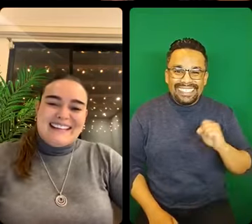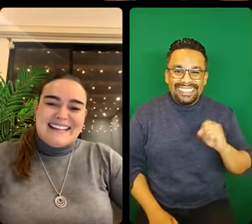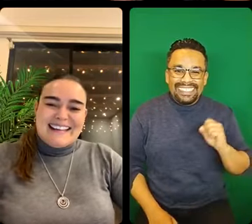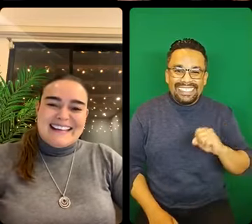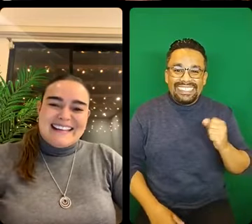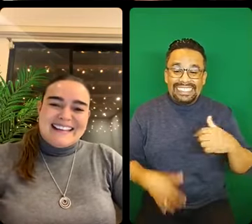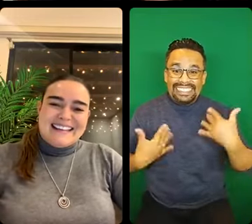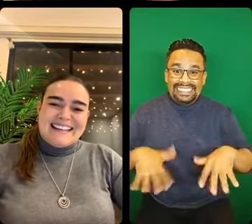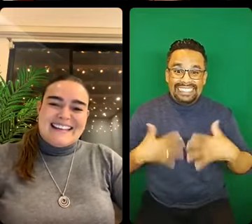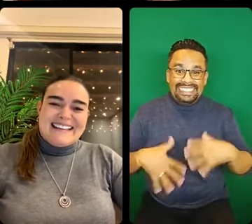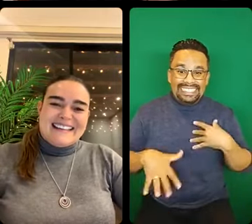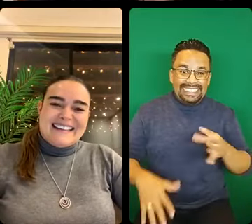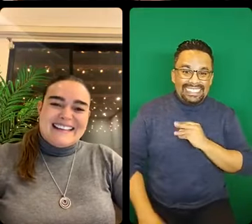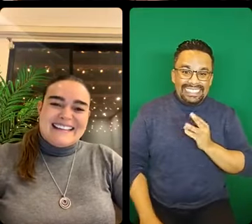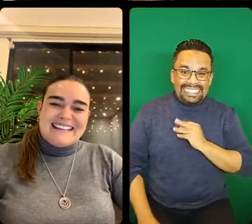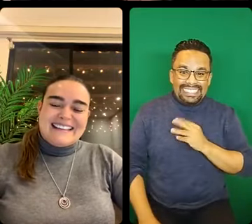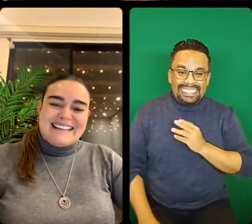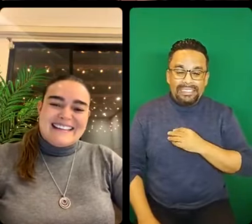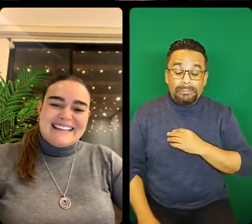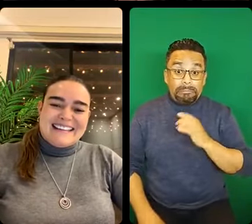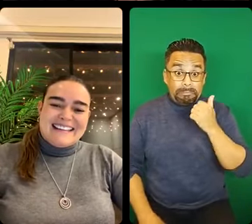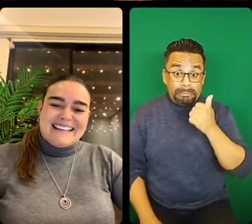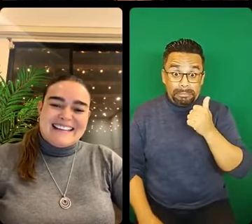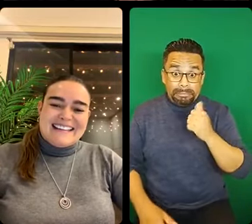Emoción. Muchas gracias. Listo.